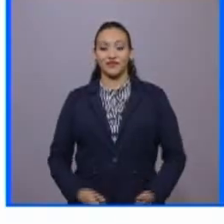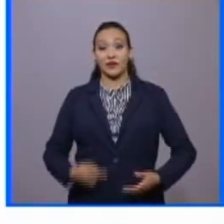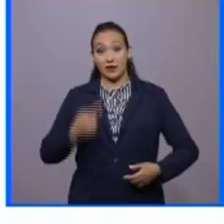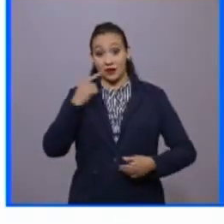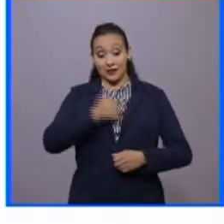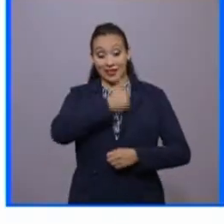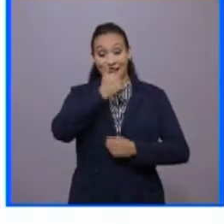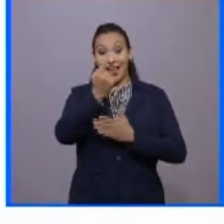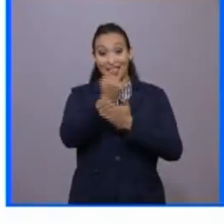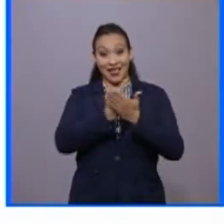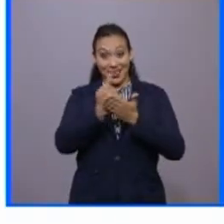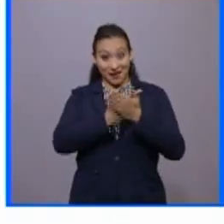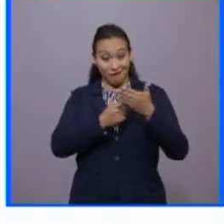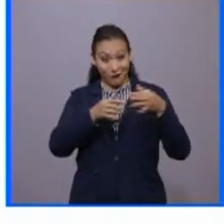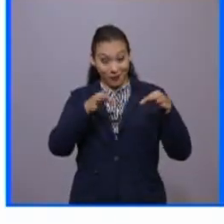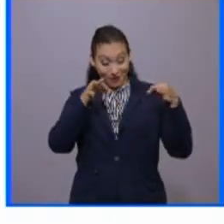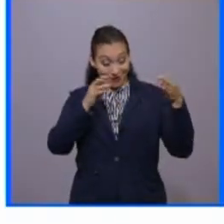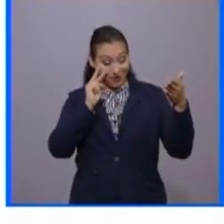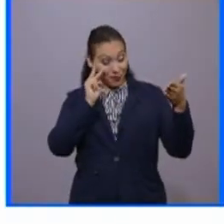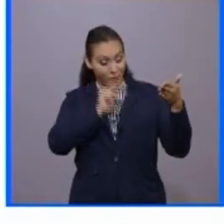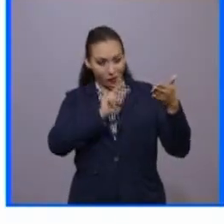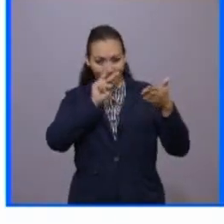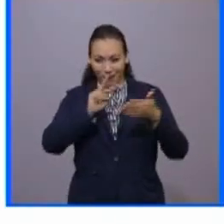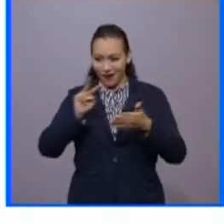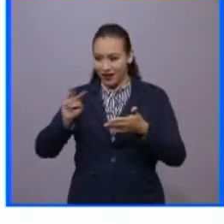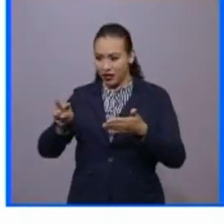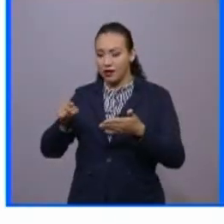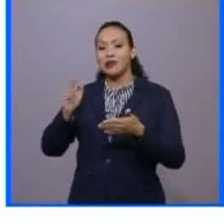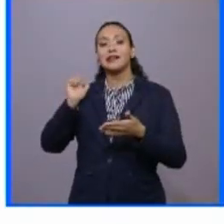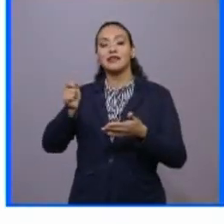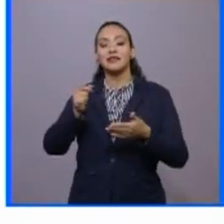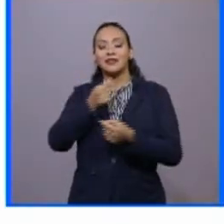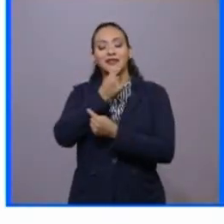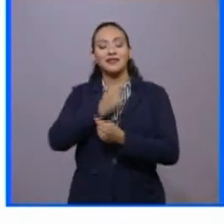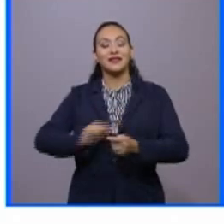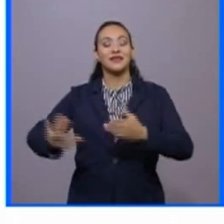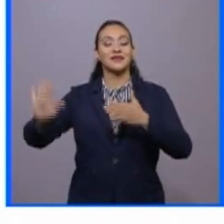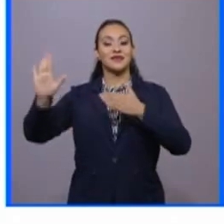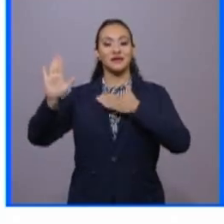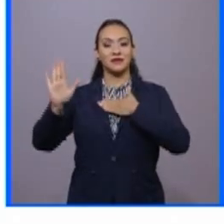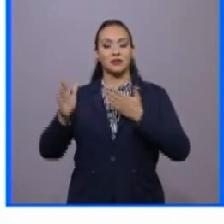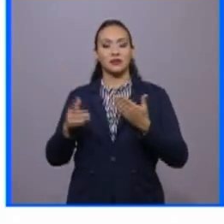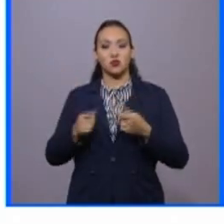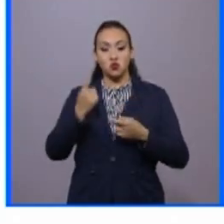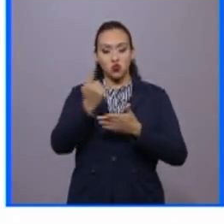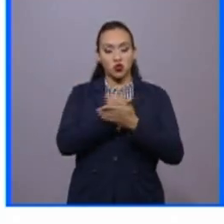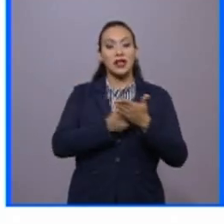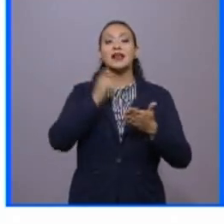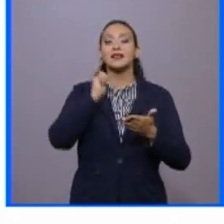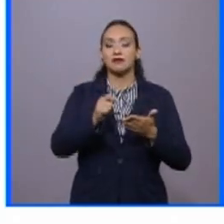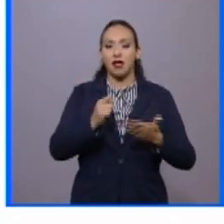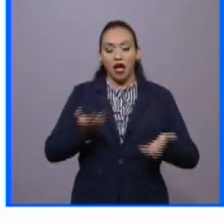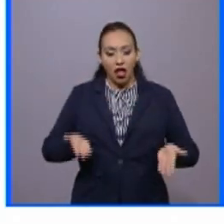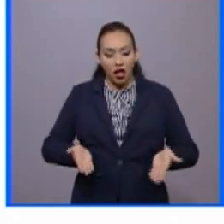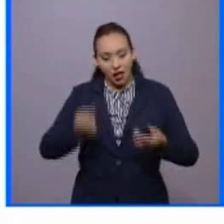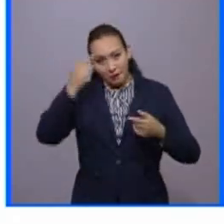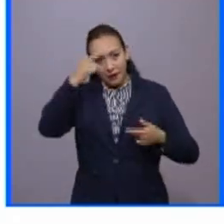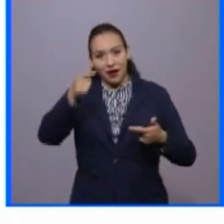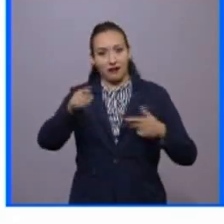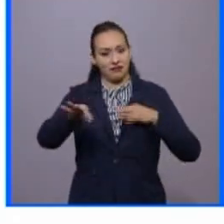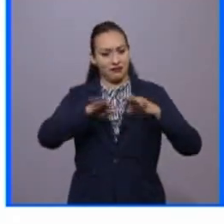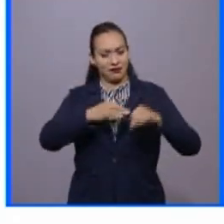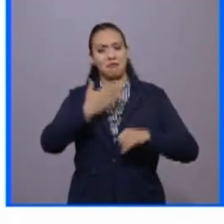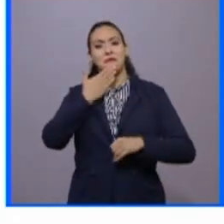Cada dibujo que hoy vemos es una manifestación de compromiso. Cada trazo, una llamada a la acción. Cada